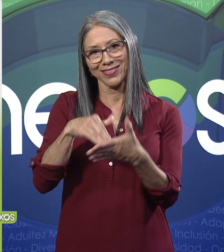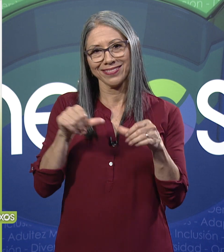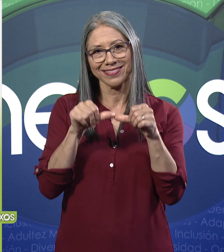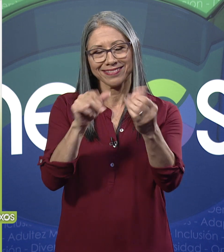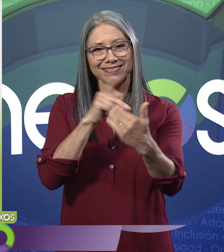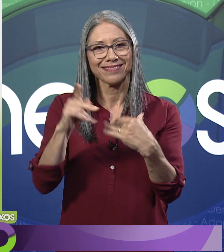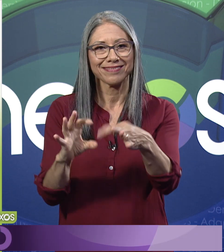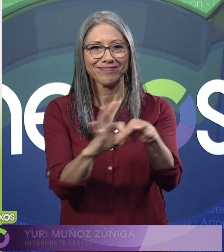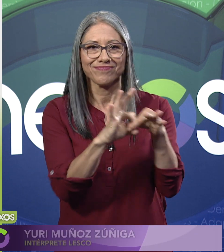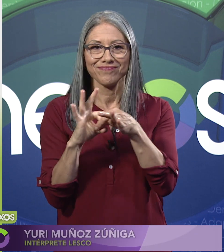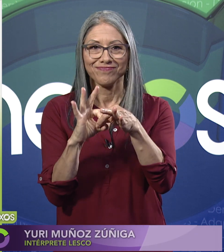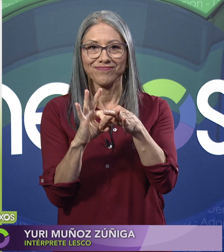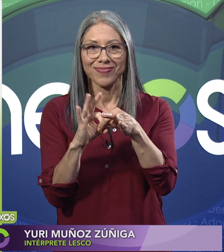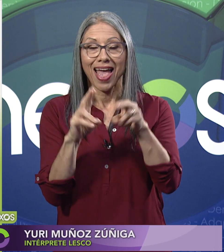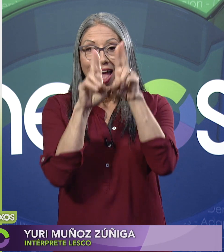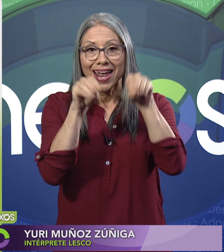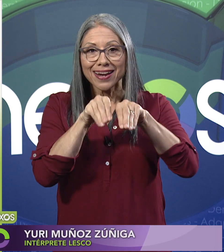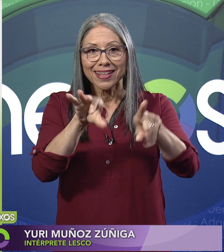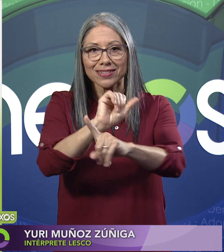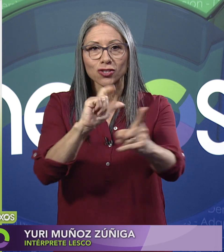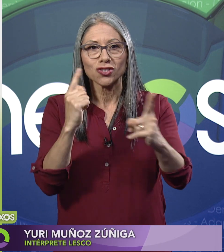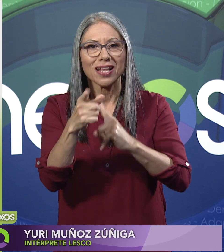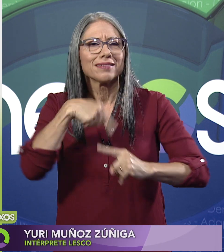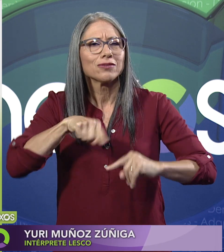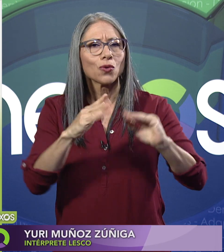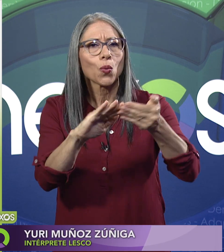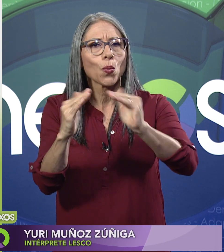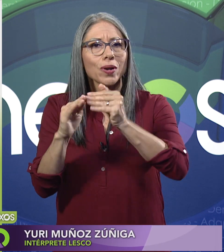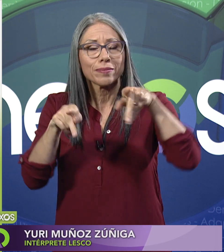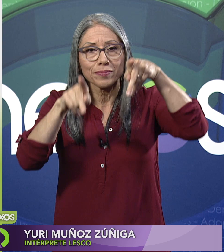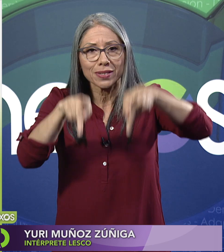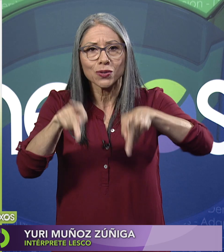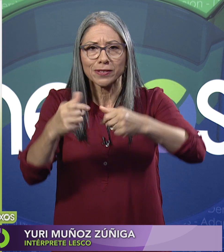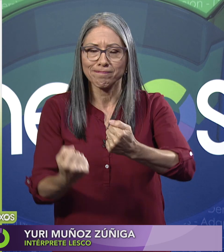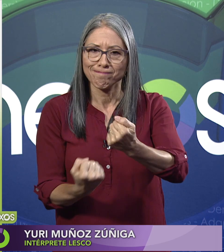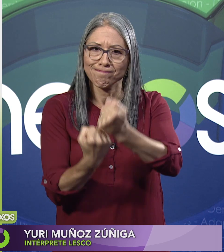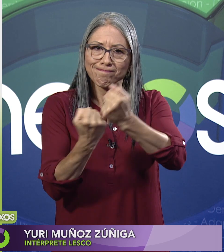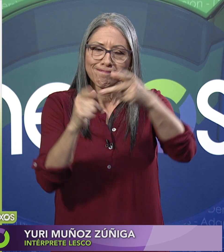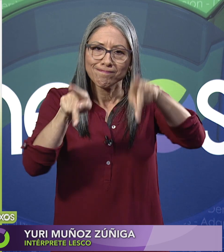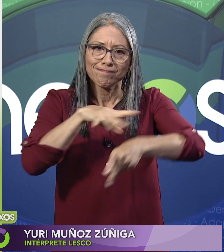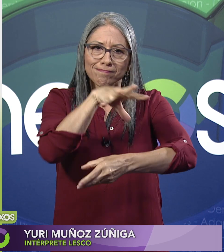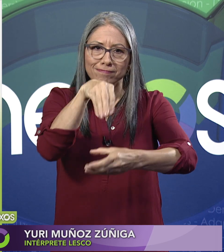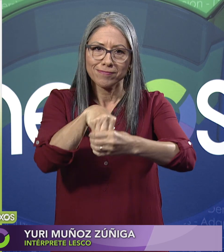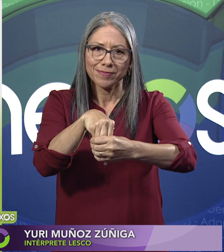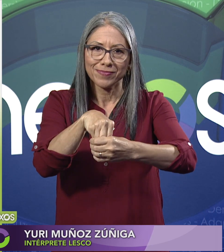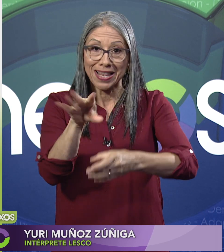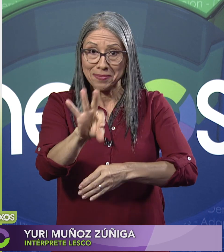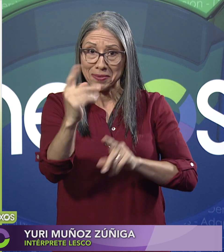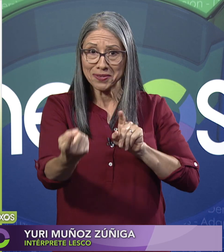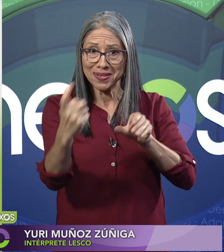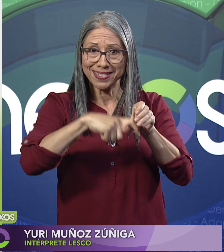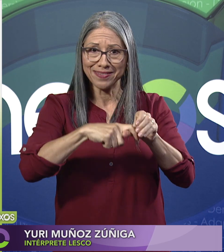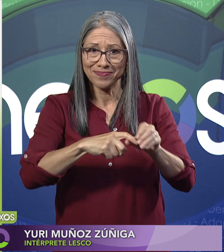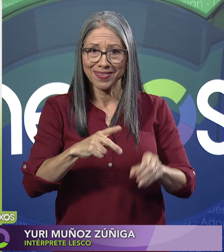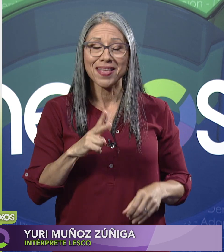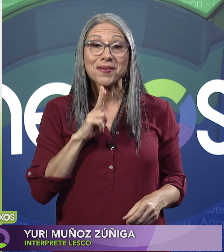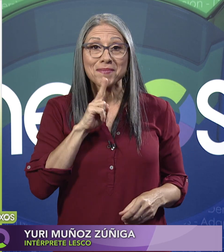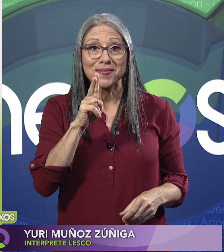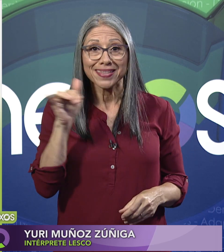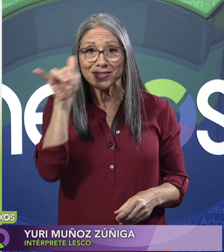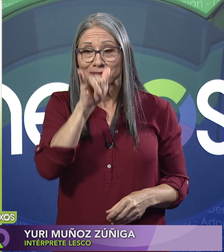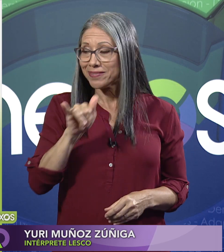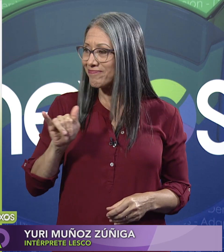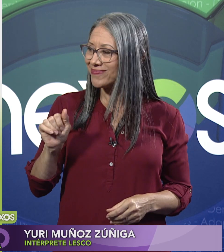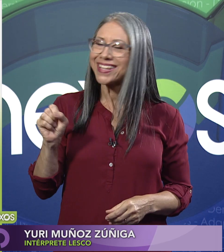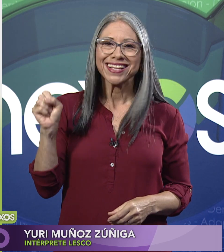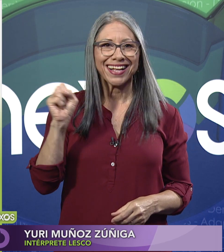Estamos de vuelta en Nexus. En nuestras redes sociales somos una comunidad de personas apuntadas a la inclusión. Le invitamos a unirse también,